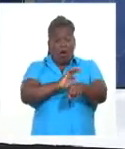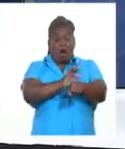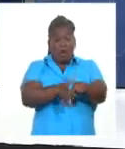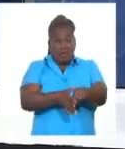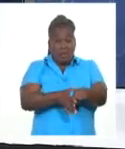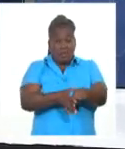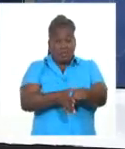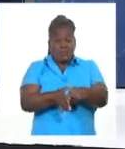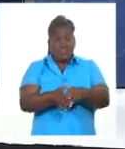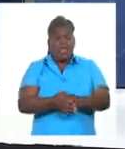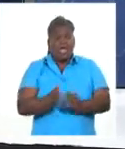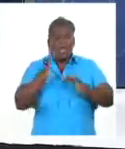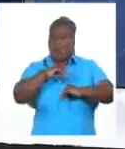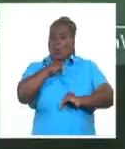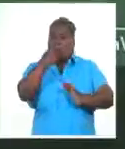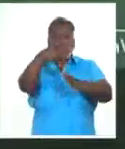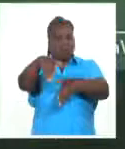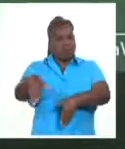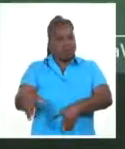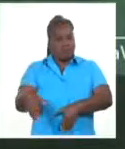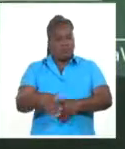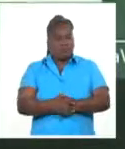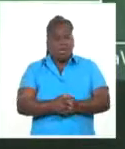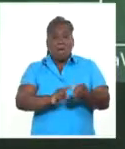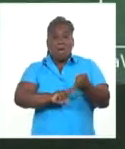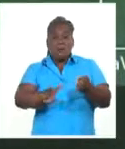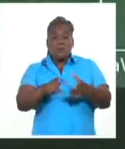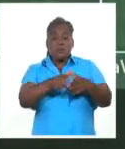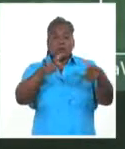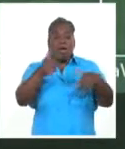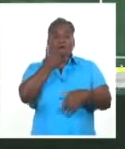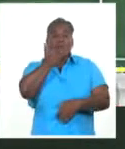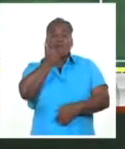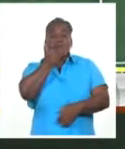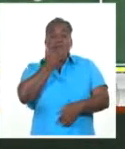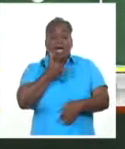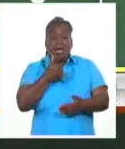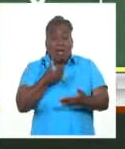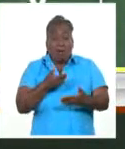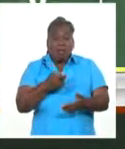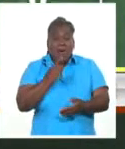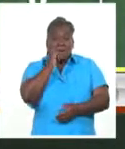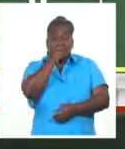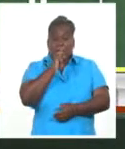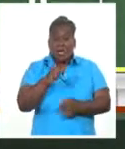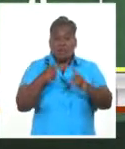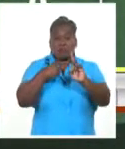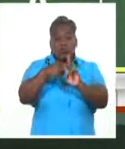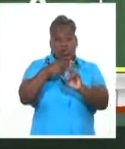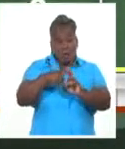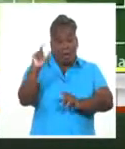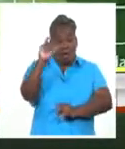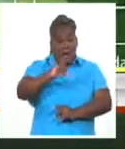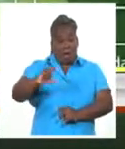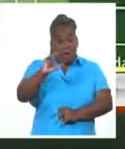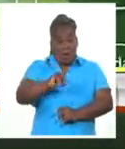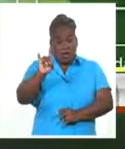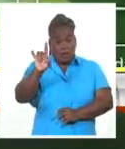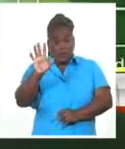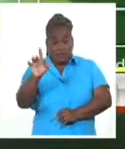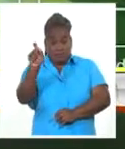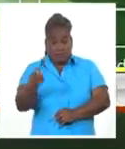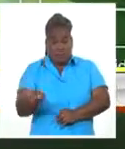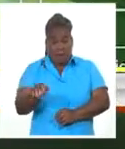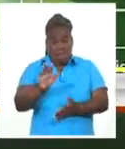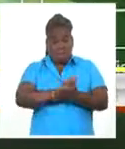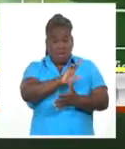última jornada y ningún fallecido. Las provincias con el mayor número de muestras PCR positivas fueron Camagüey con 95 casos, Mayabeque